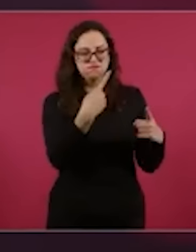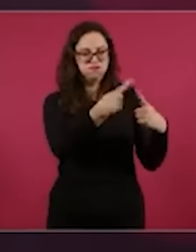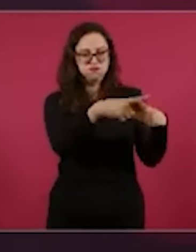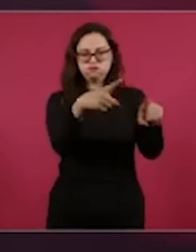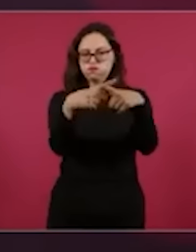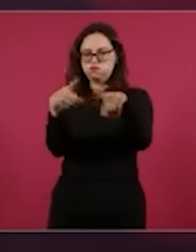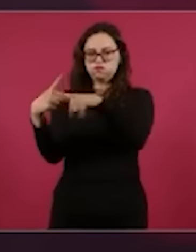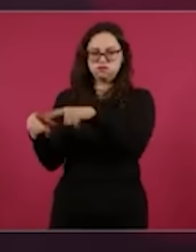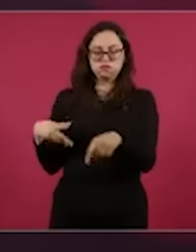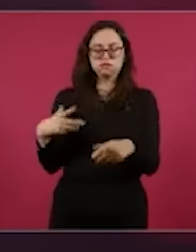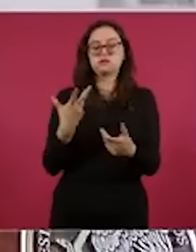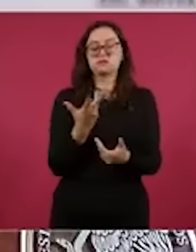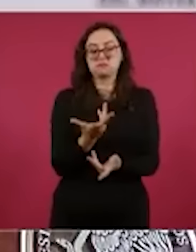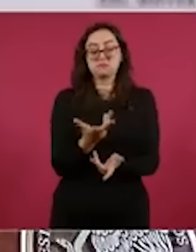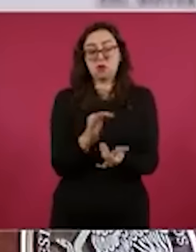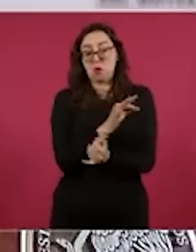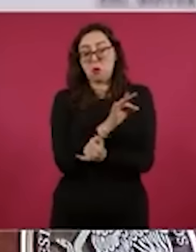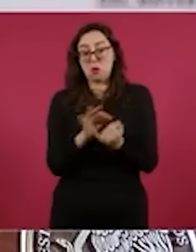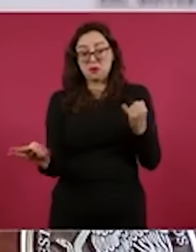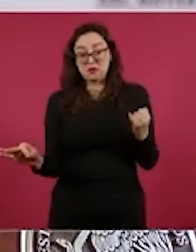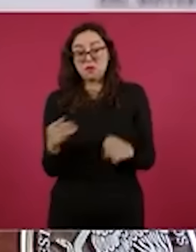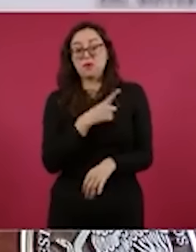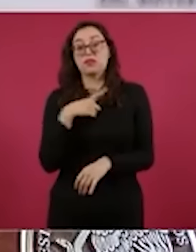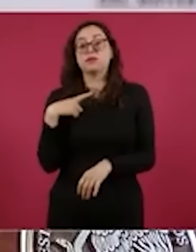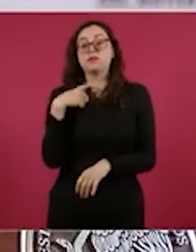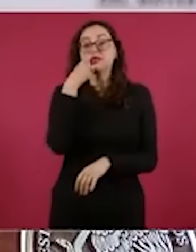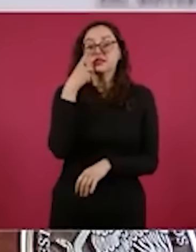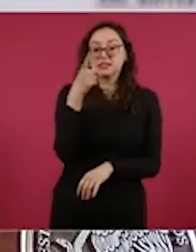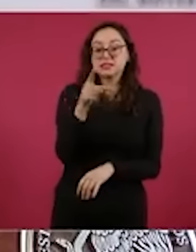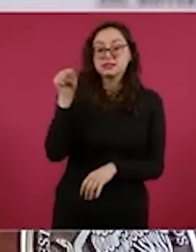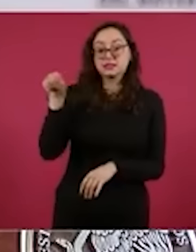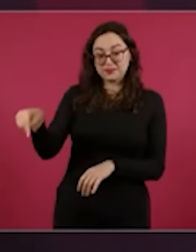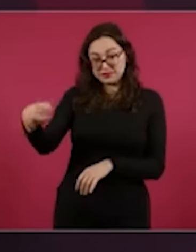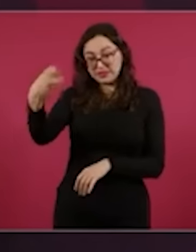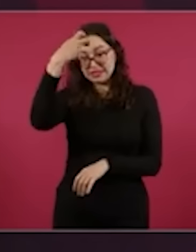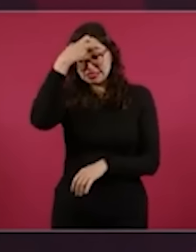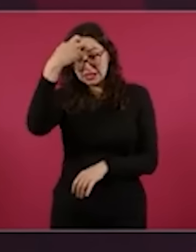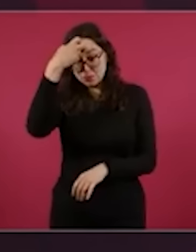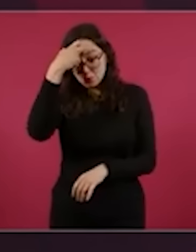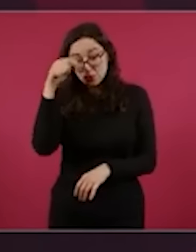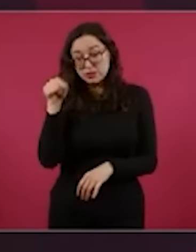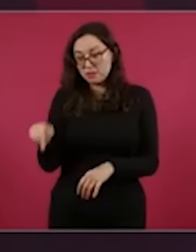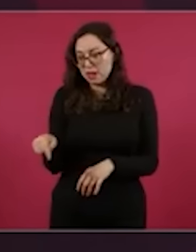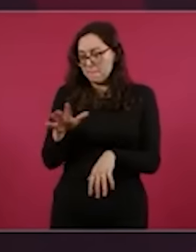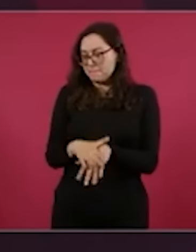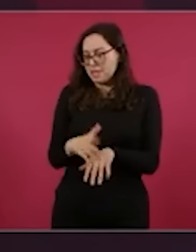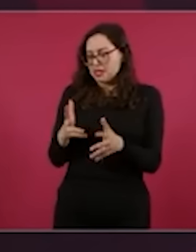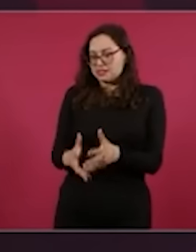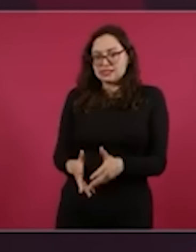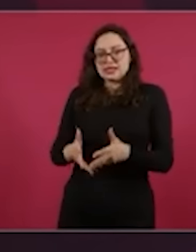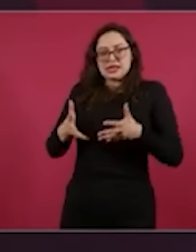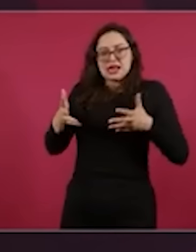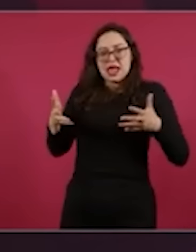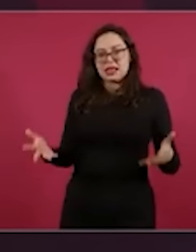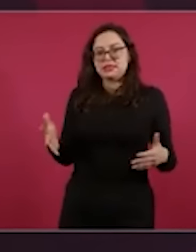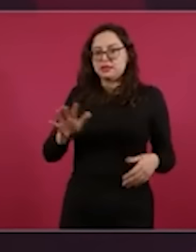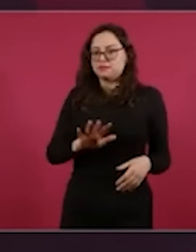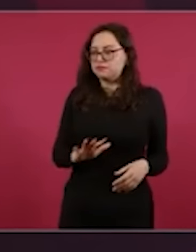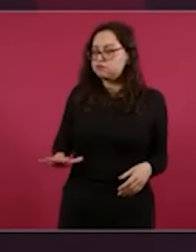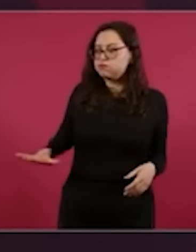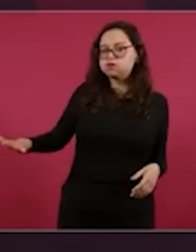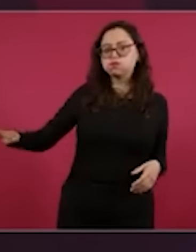otros. Finalmente diría que Chapultepec creció en su tamaño, en su dimensión, en